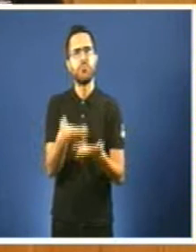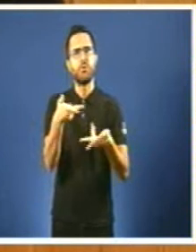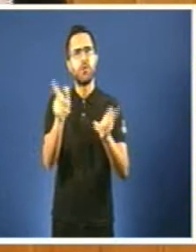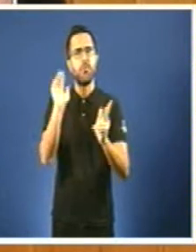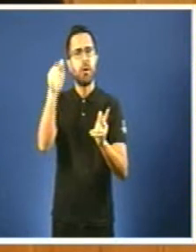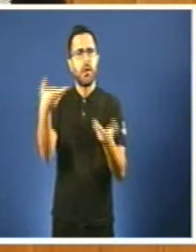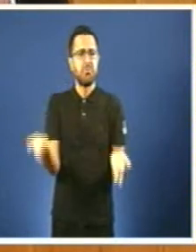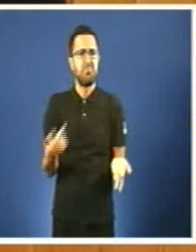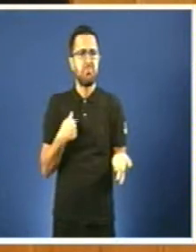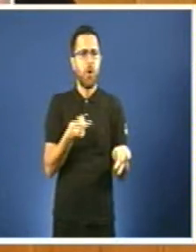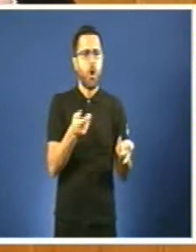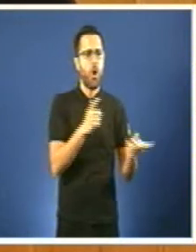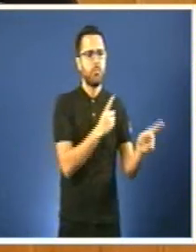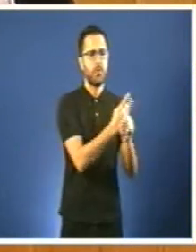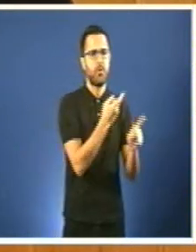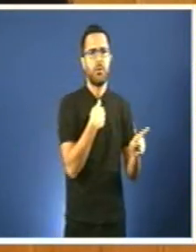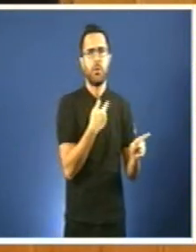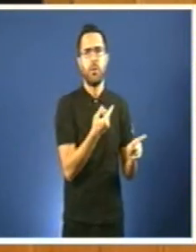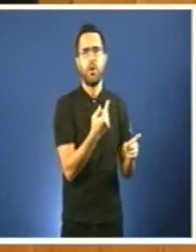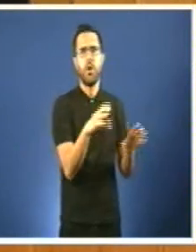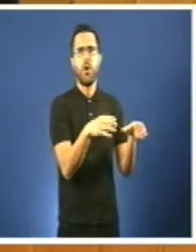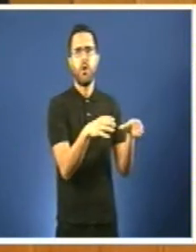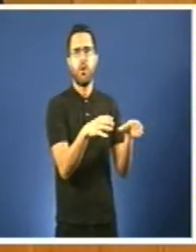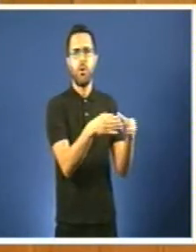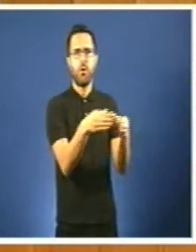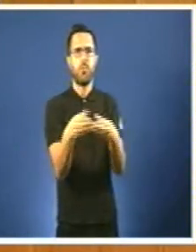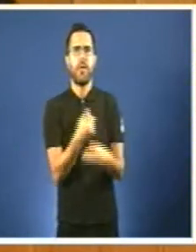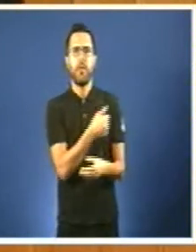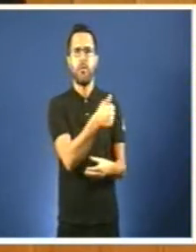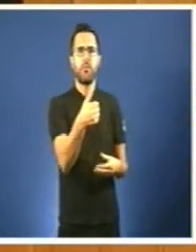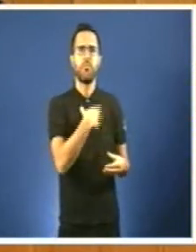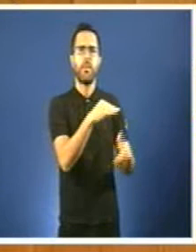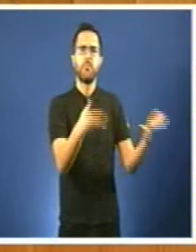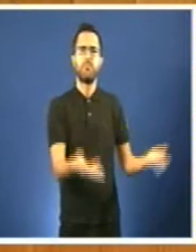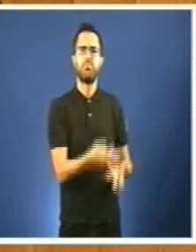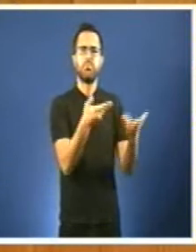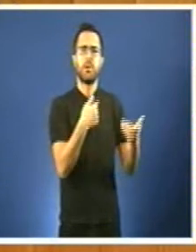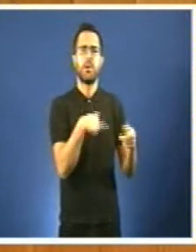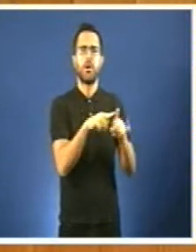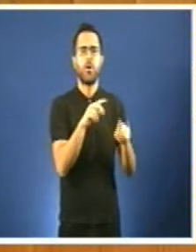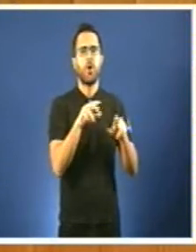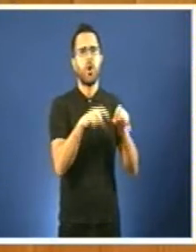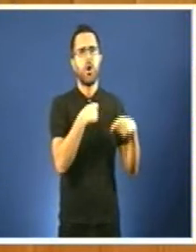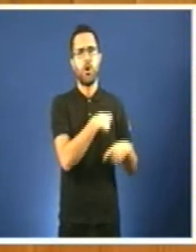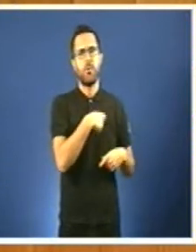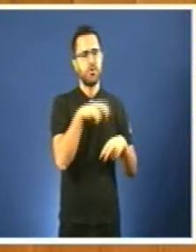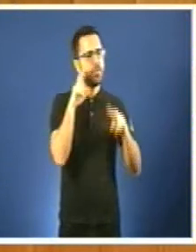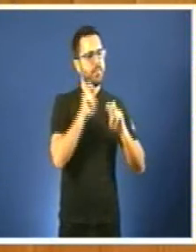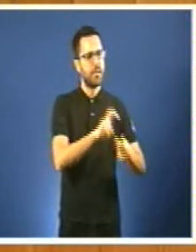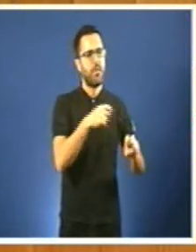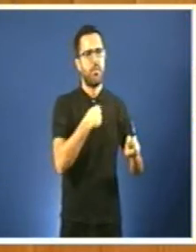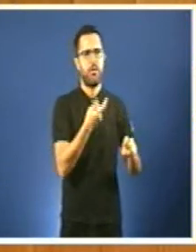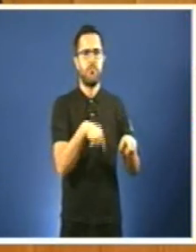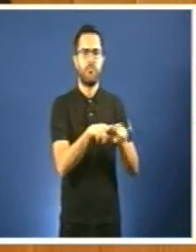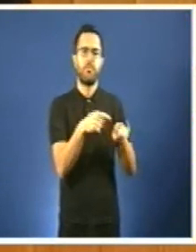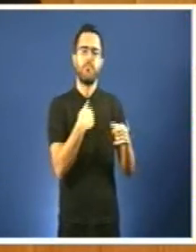cada grupo puidese impulsar 2 comisións de investigación en cada legislatura e agora vetar unha comisión de investigación polos cursos